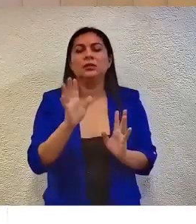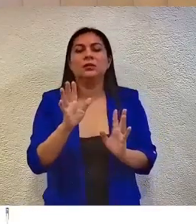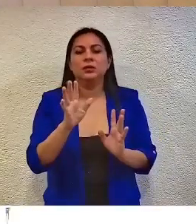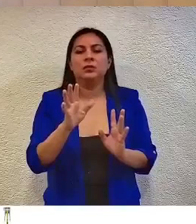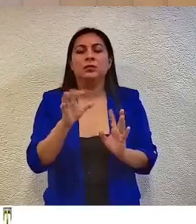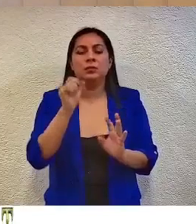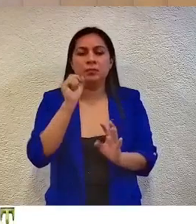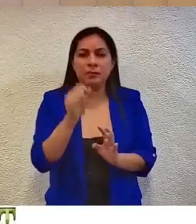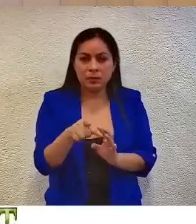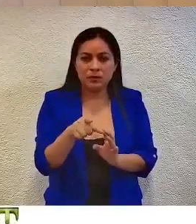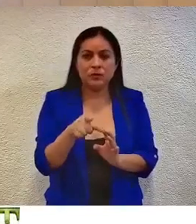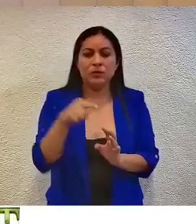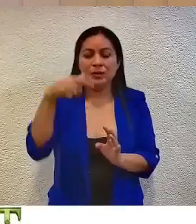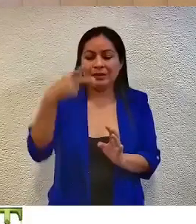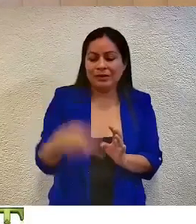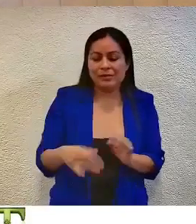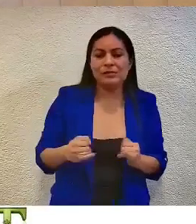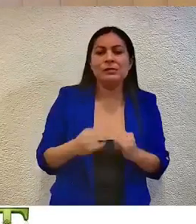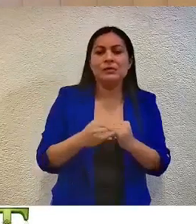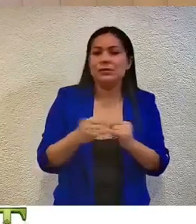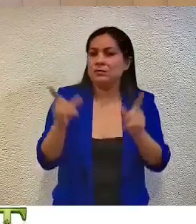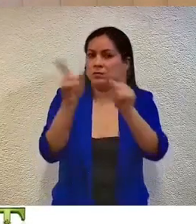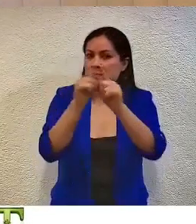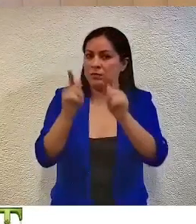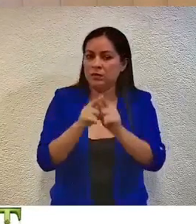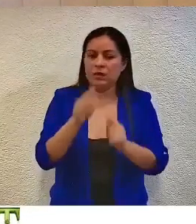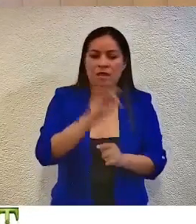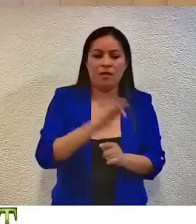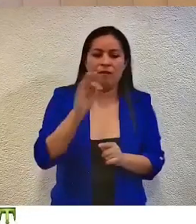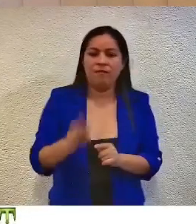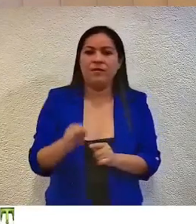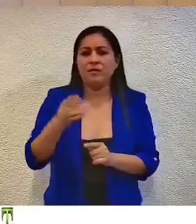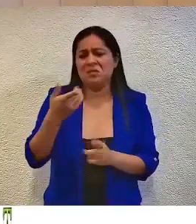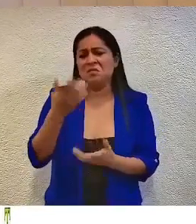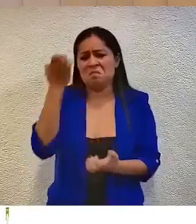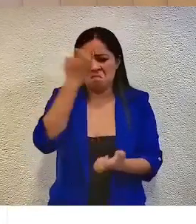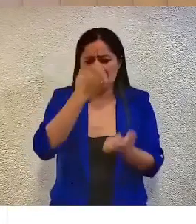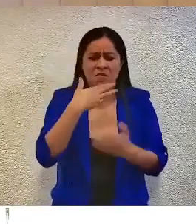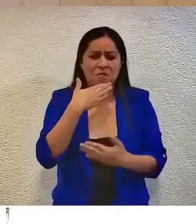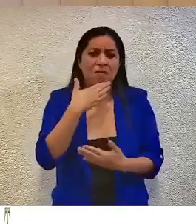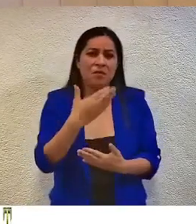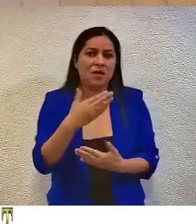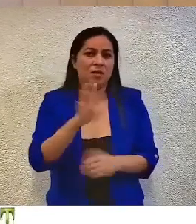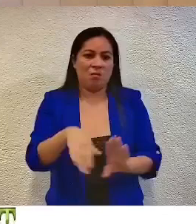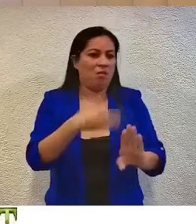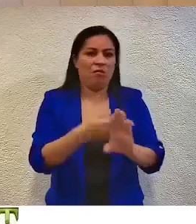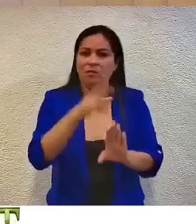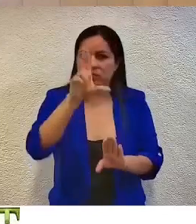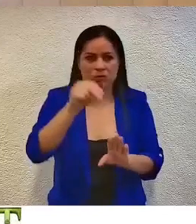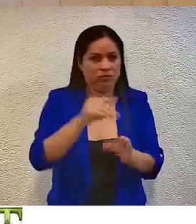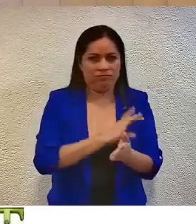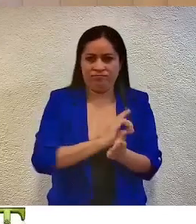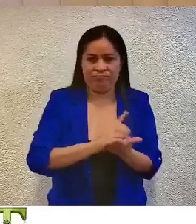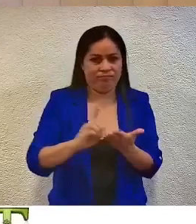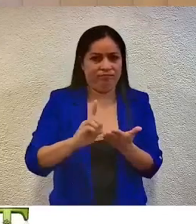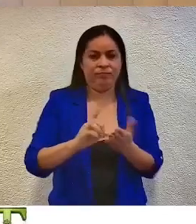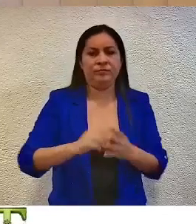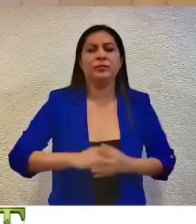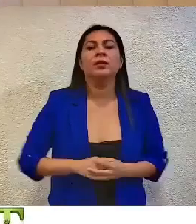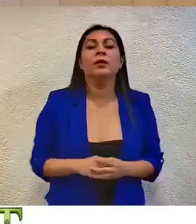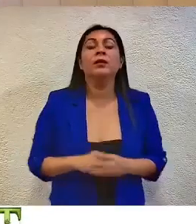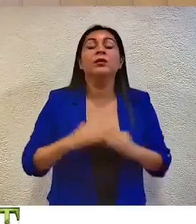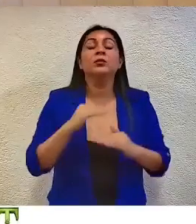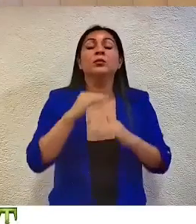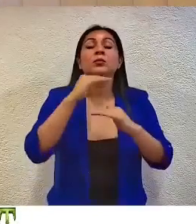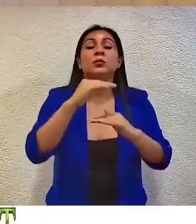ende, este órgano jurisdiccional concluye que el plazo para la remisión fue razonable y no vulnera los principios alegados. Sobre